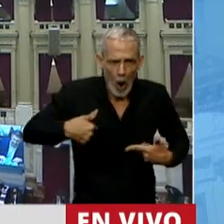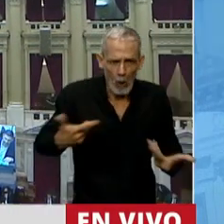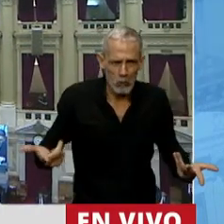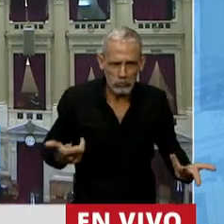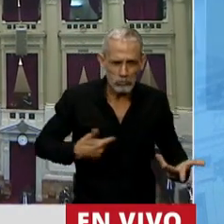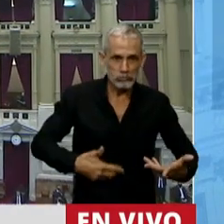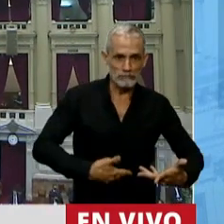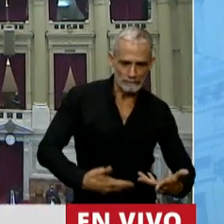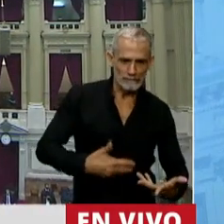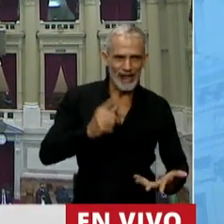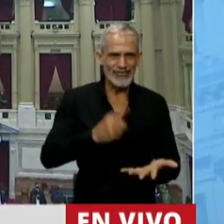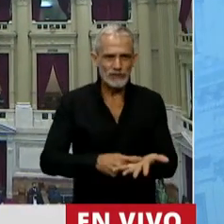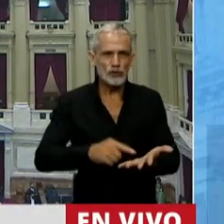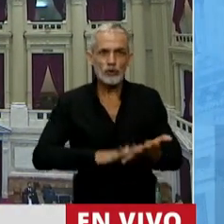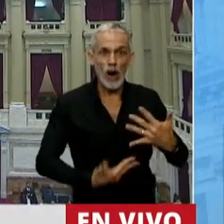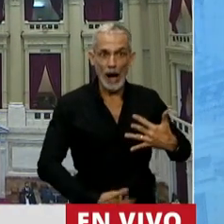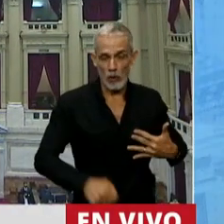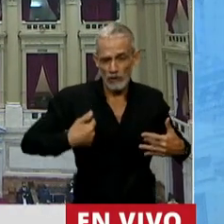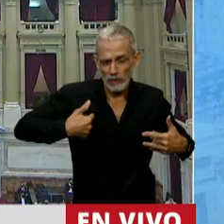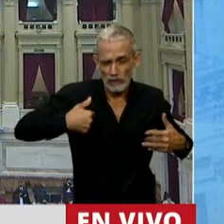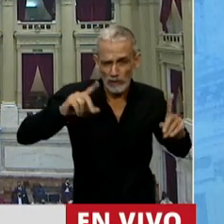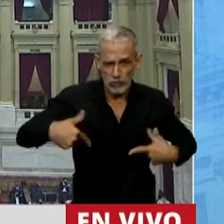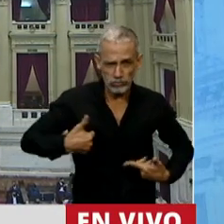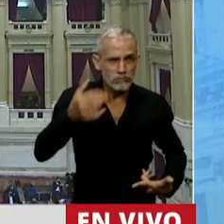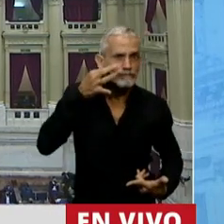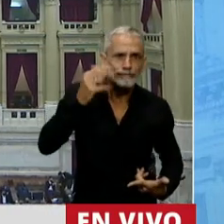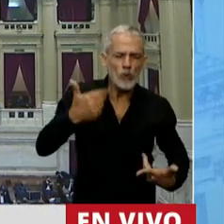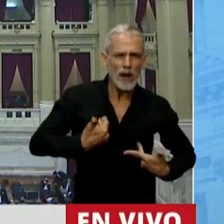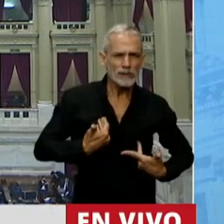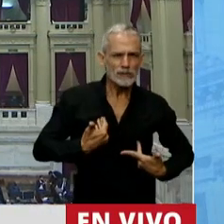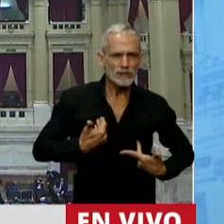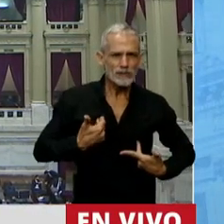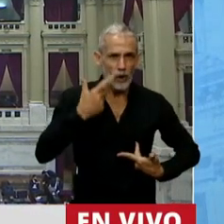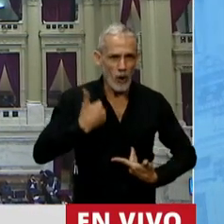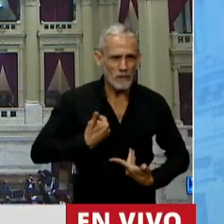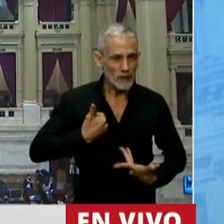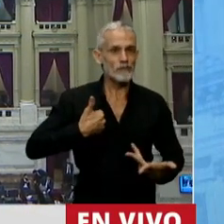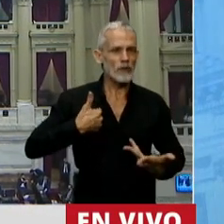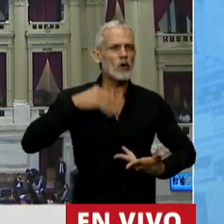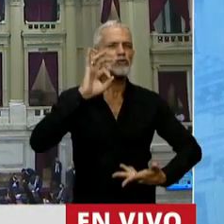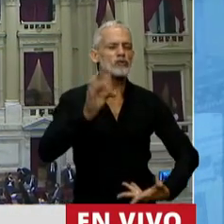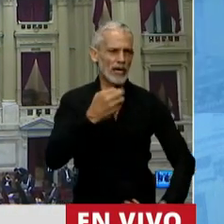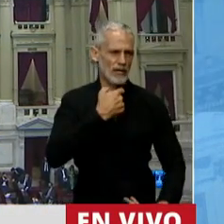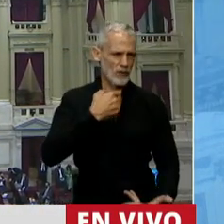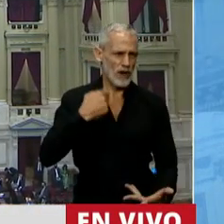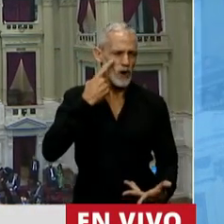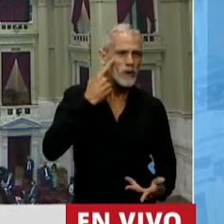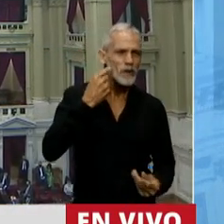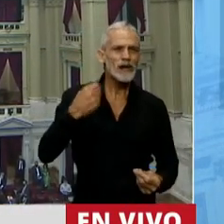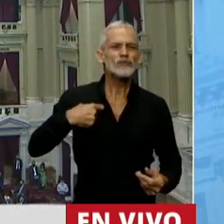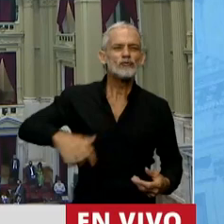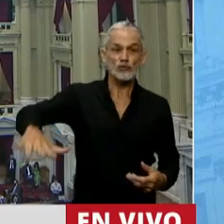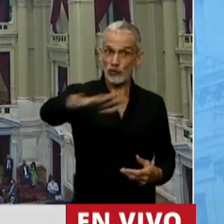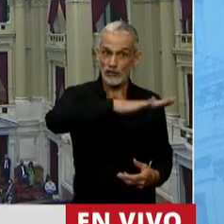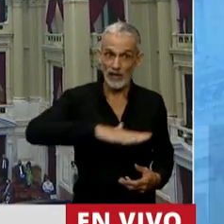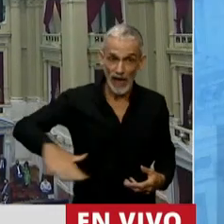tener que enfrentar un aborto. Pero lo que sí sé es que quiero vivir en una